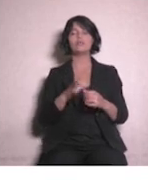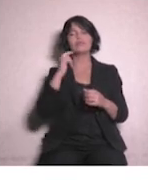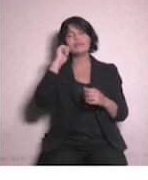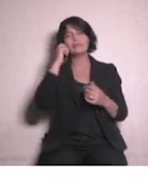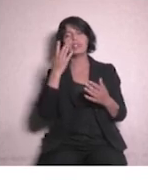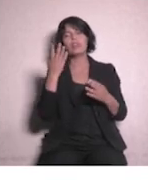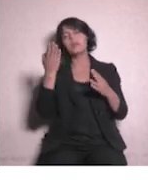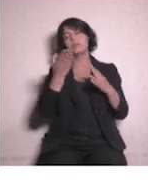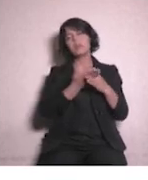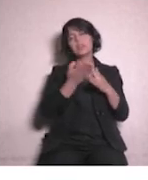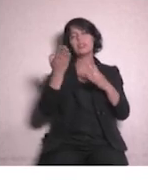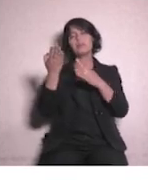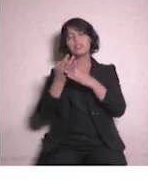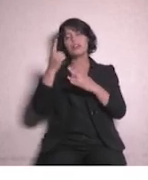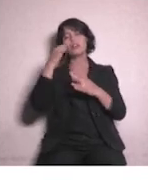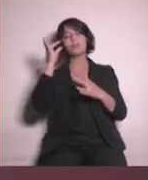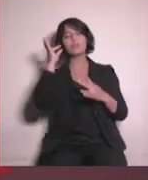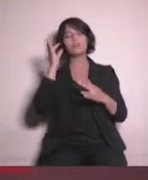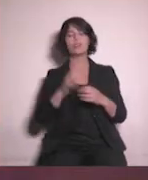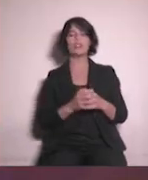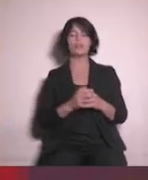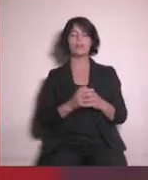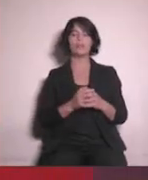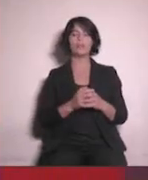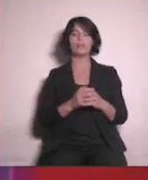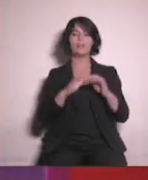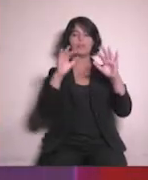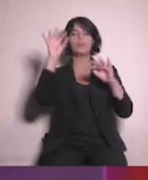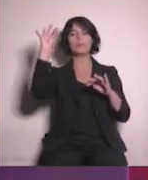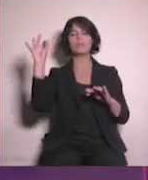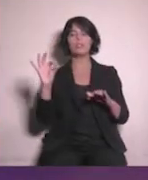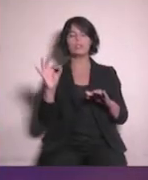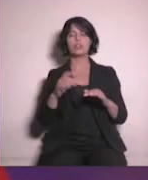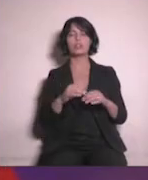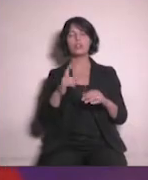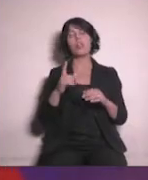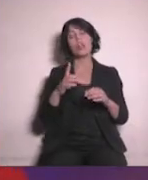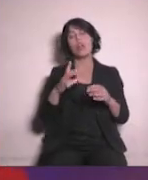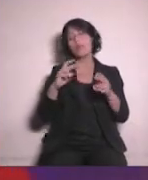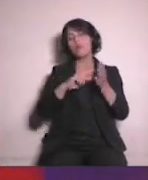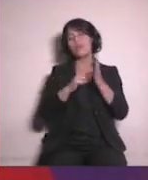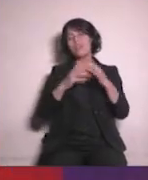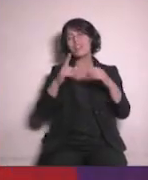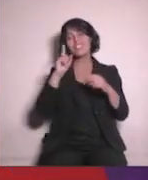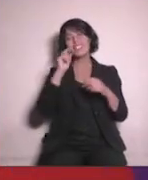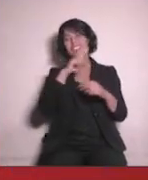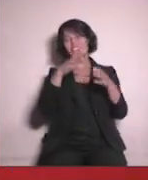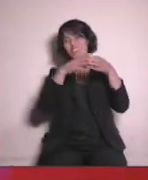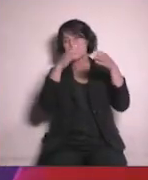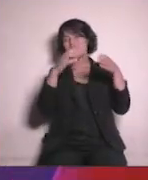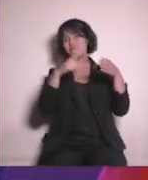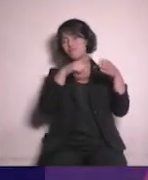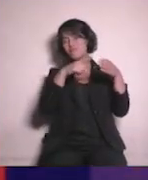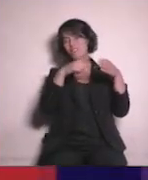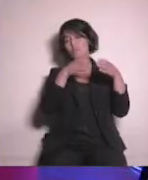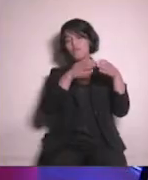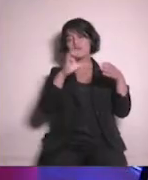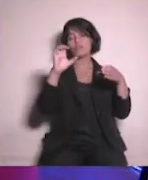Exactamente mitad y mitad, hombres y mujeres. El gran problema que tiene este fondo es que más